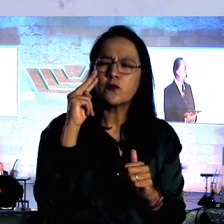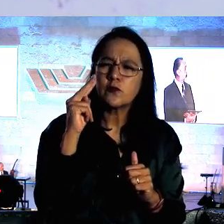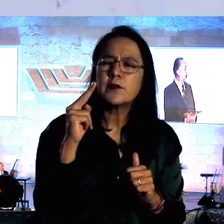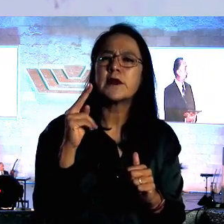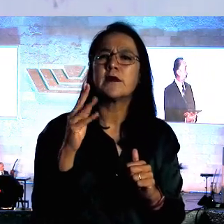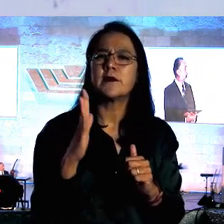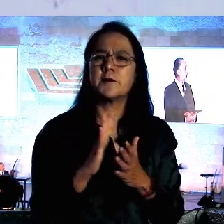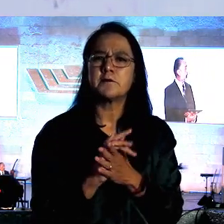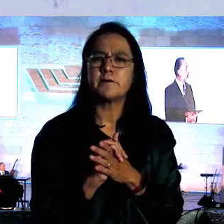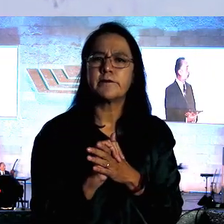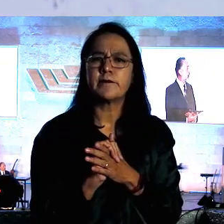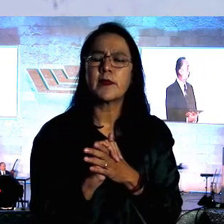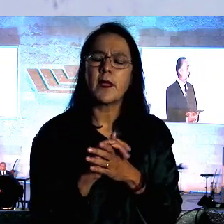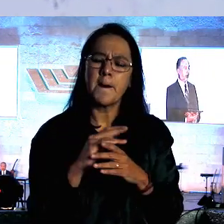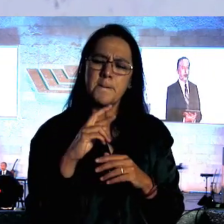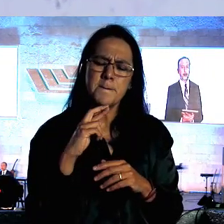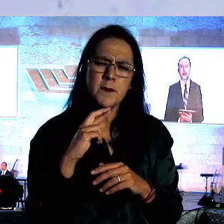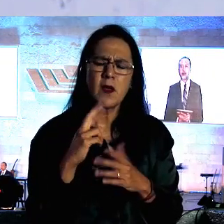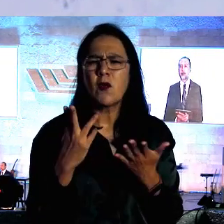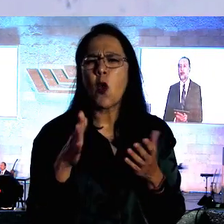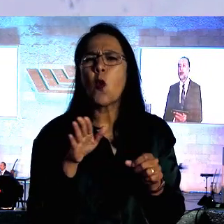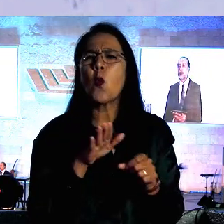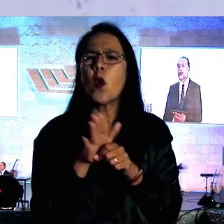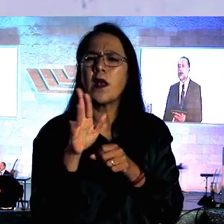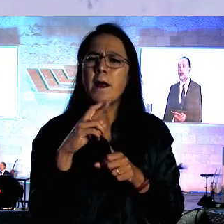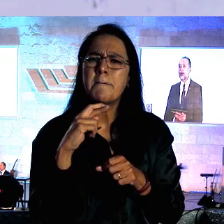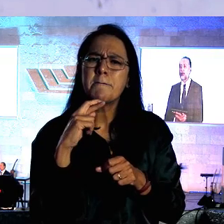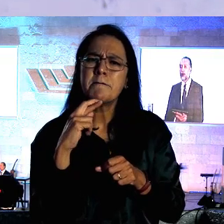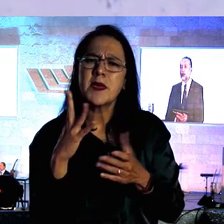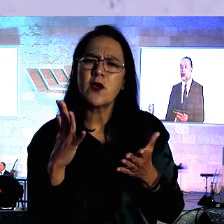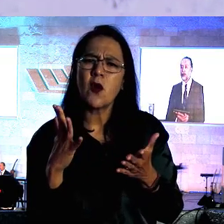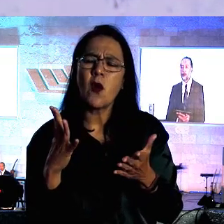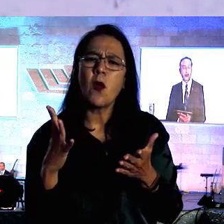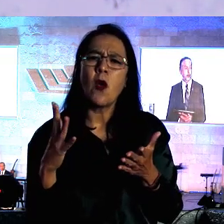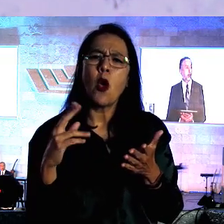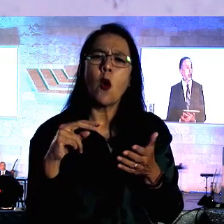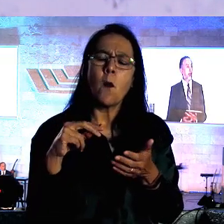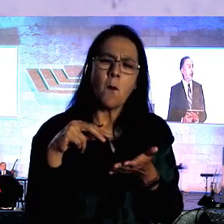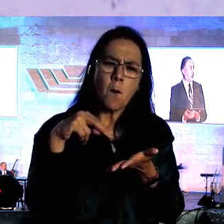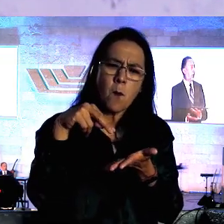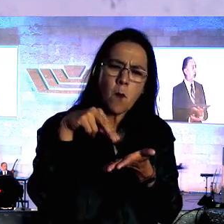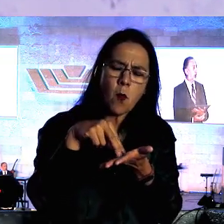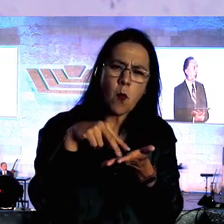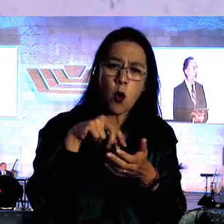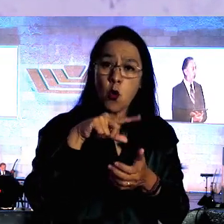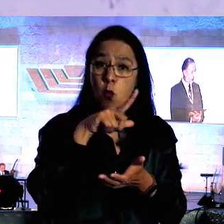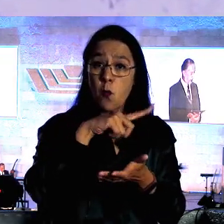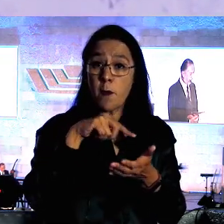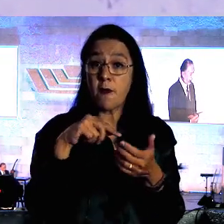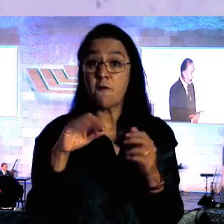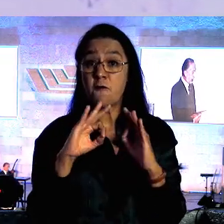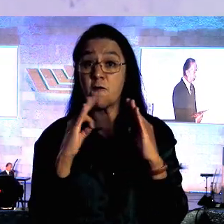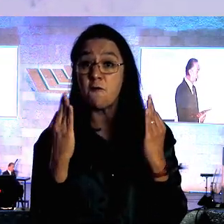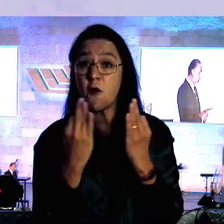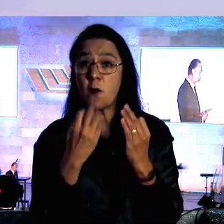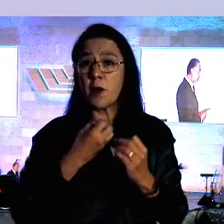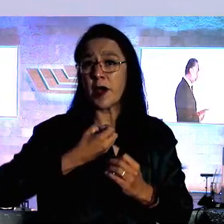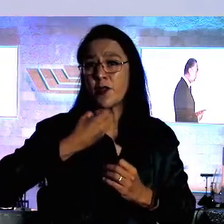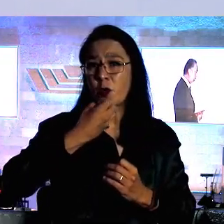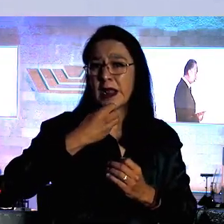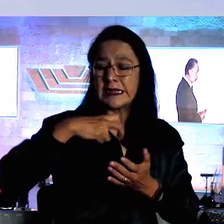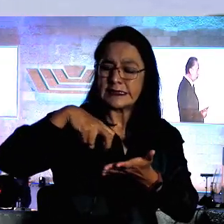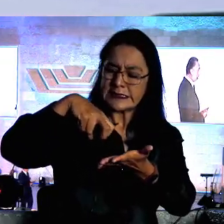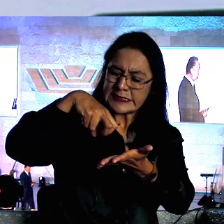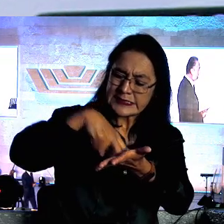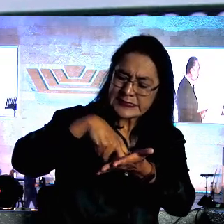mejor para orar? ¿Estar cómo? De rodillas. Hay gente que dice, ay hermanos, que